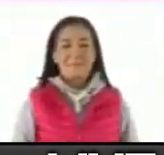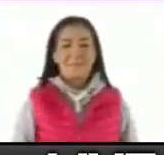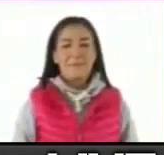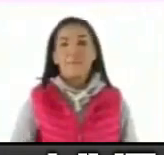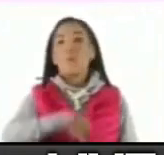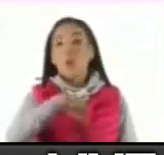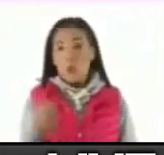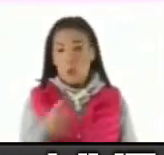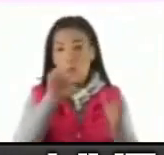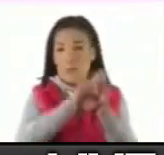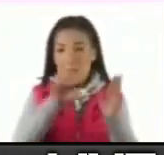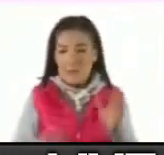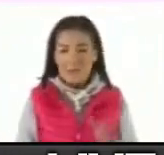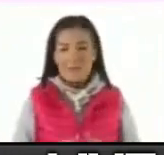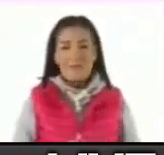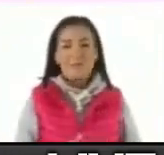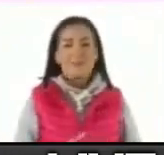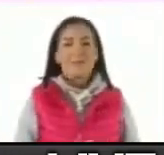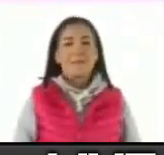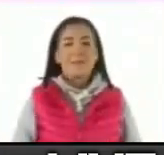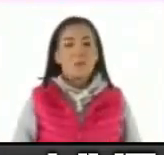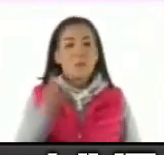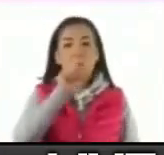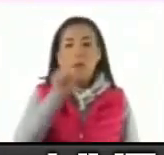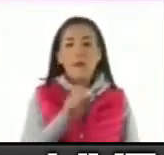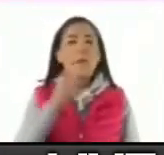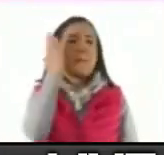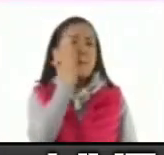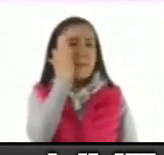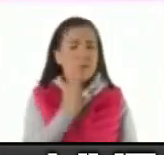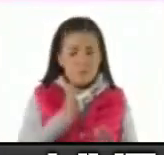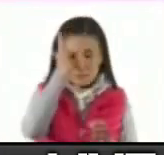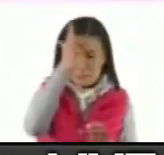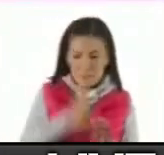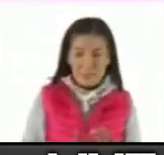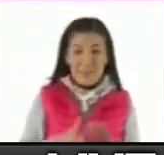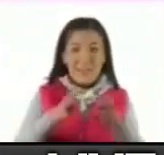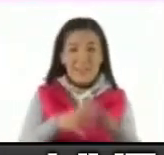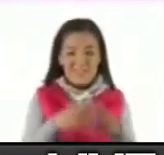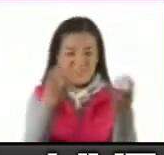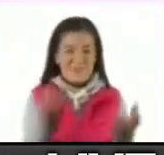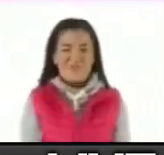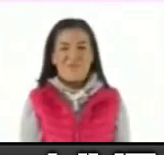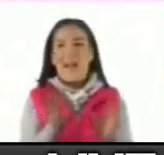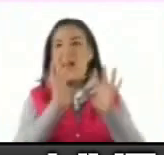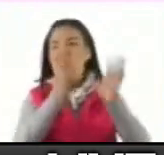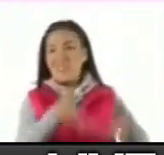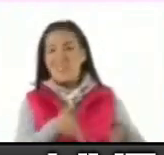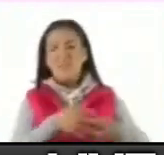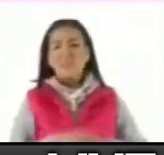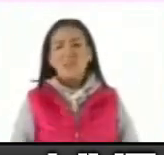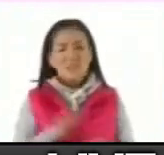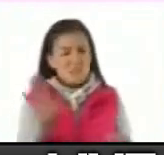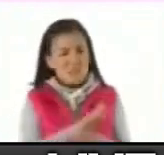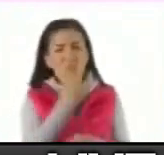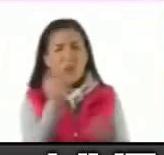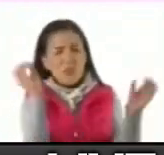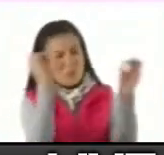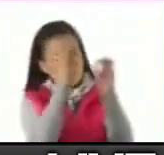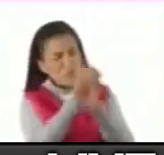Otro ejemplo es lo que pasa cuando partimos una manzana y la dejamos a la intemperie. ¿Por qué se pone oscura?